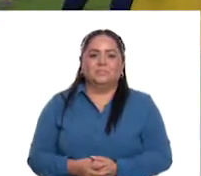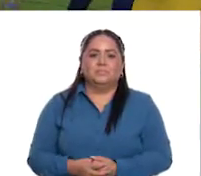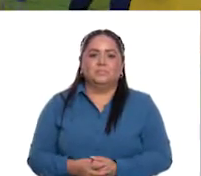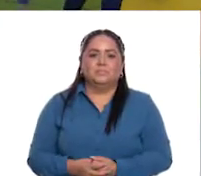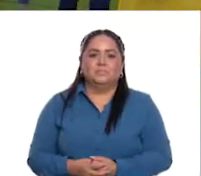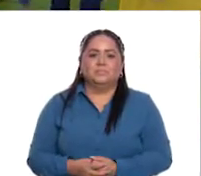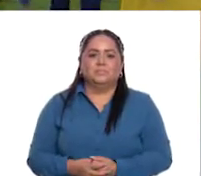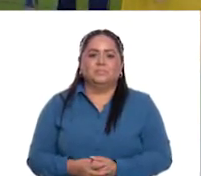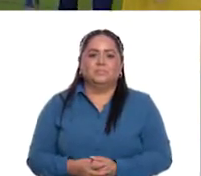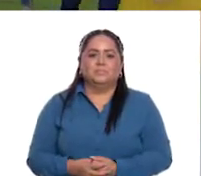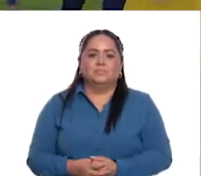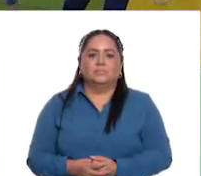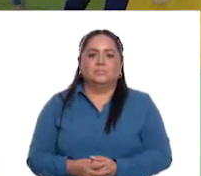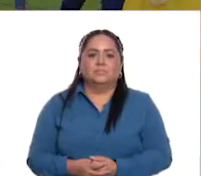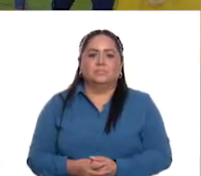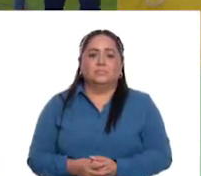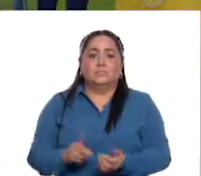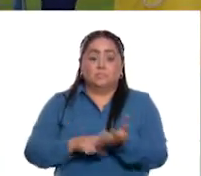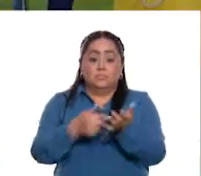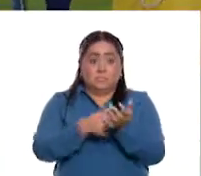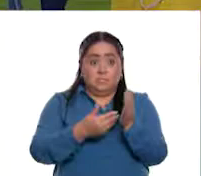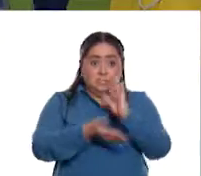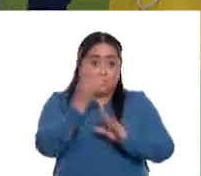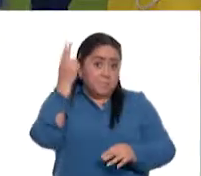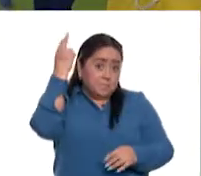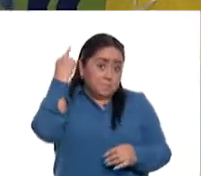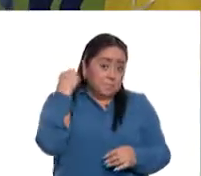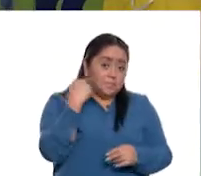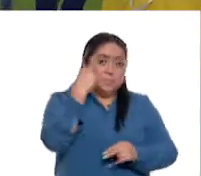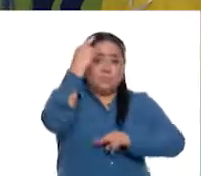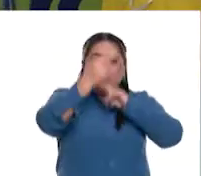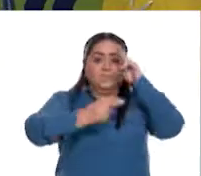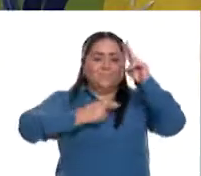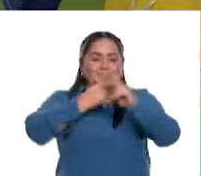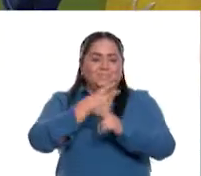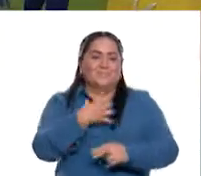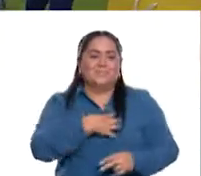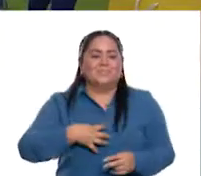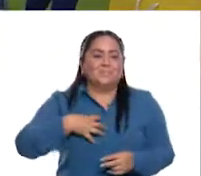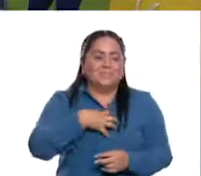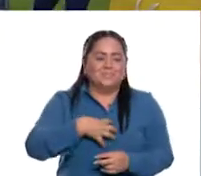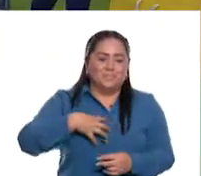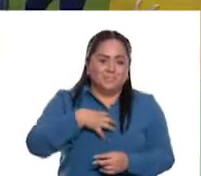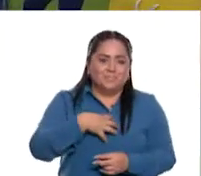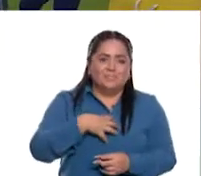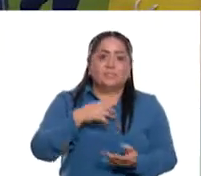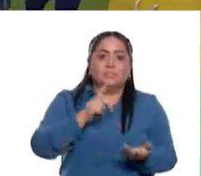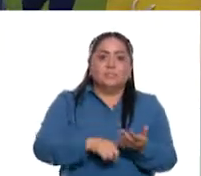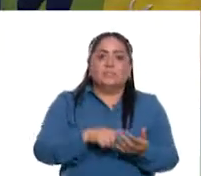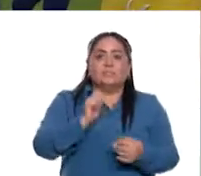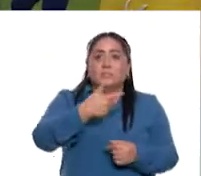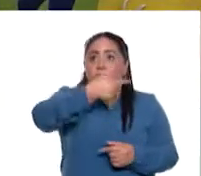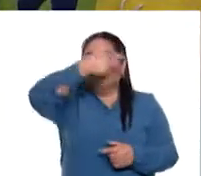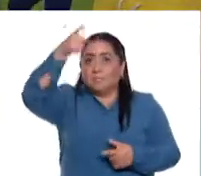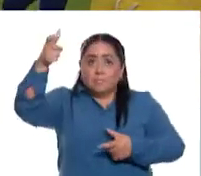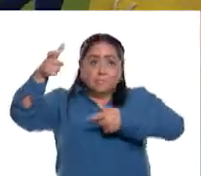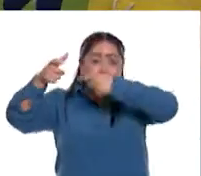Ven conmigo, vamos a viajar por el universo de emociones. Entre las